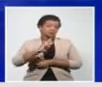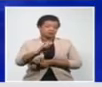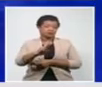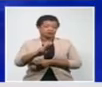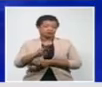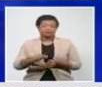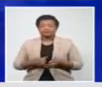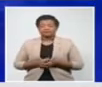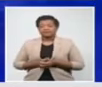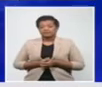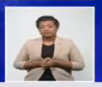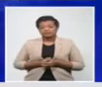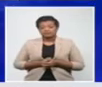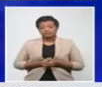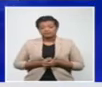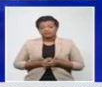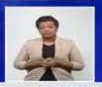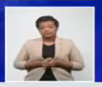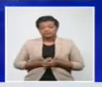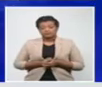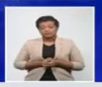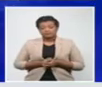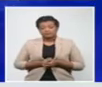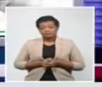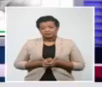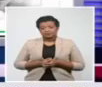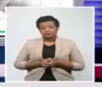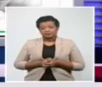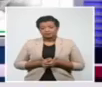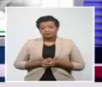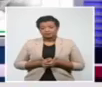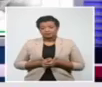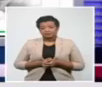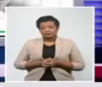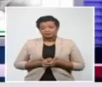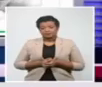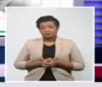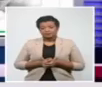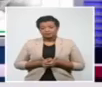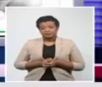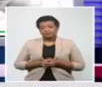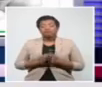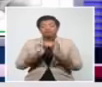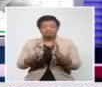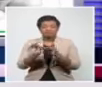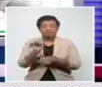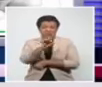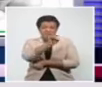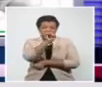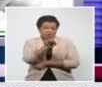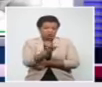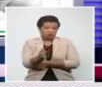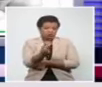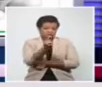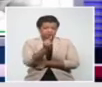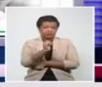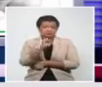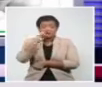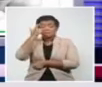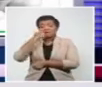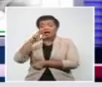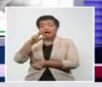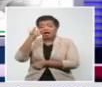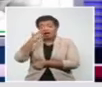que tengan tanto ustedes como nuestra teleaudiencia nacional. Así es, Miguel, tenemos una pregunta. Baracoa es uno de los